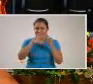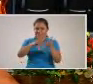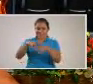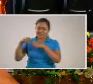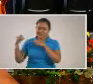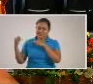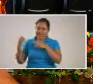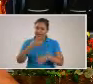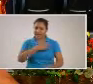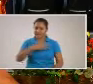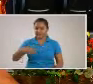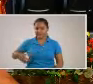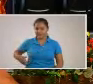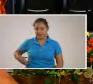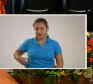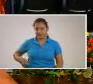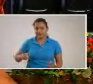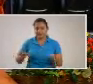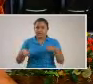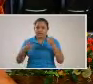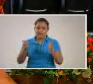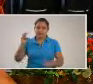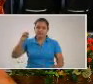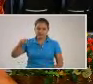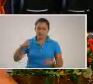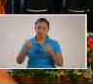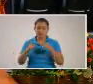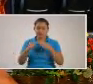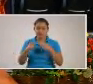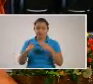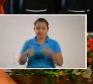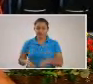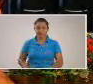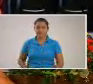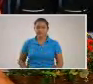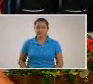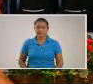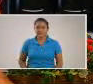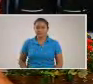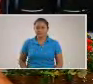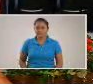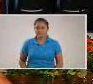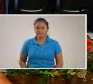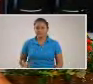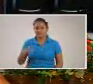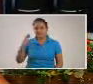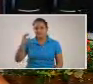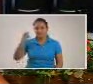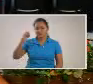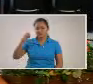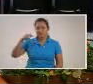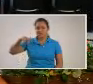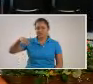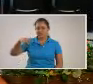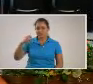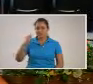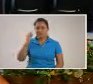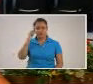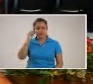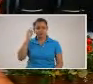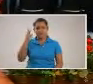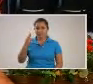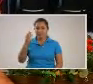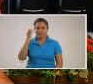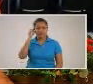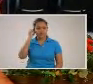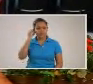Y entonces efectivamente lo hicieron. El Congreso de alguna forma lo destituyó, proclamaron